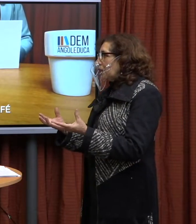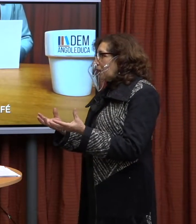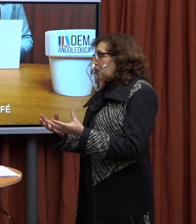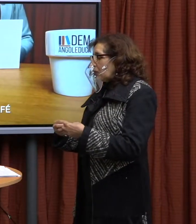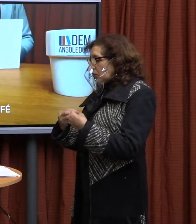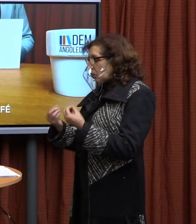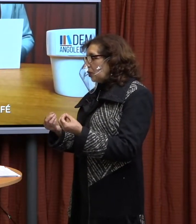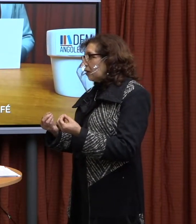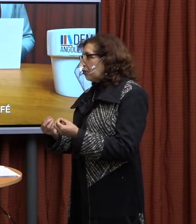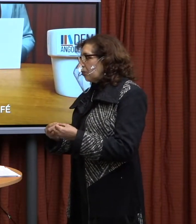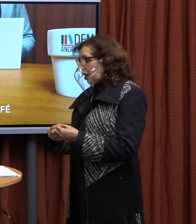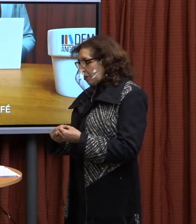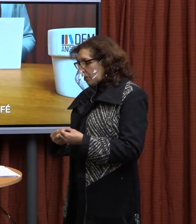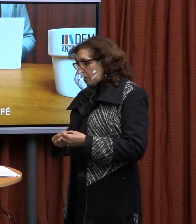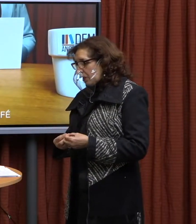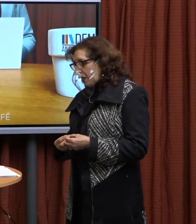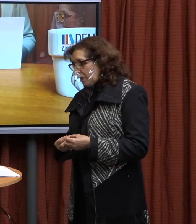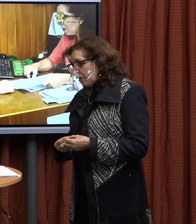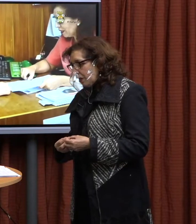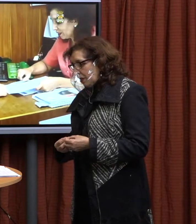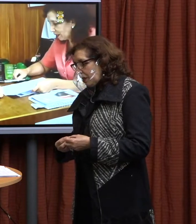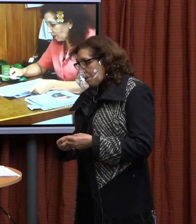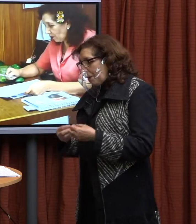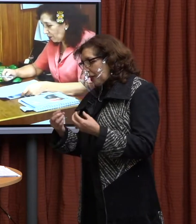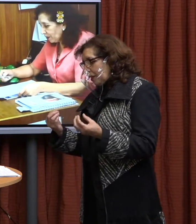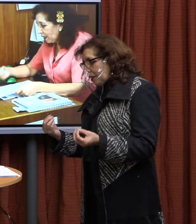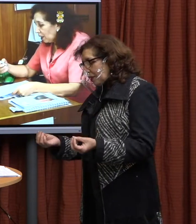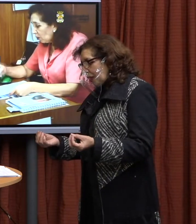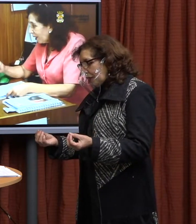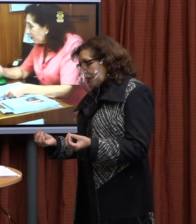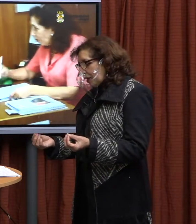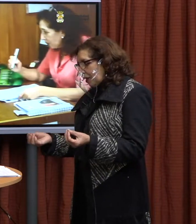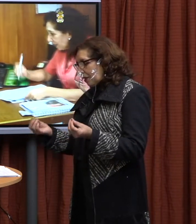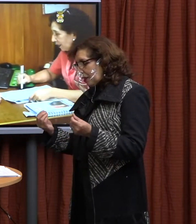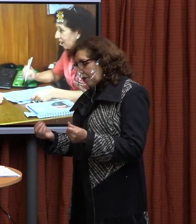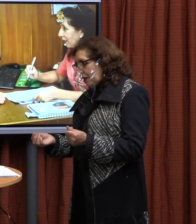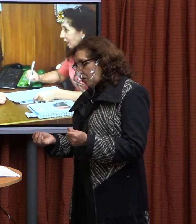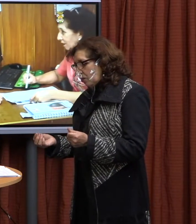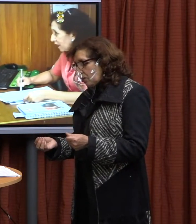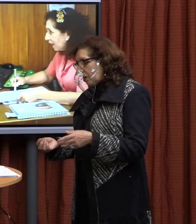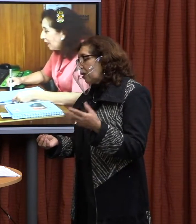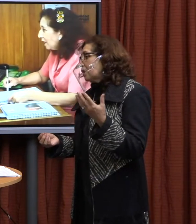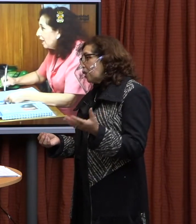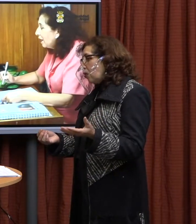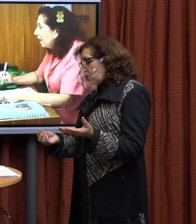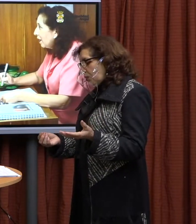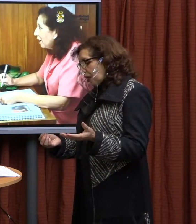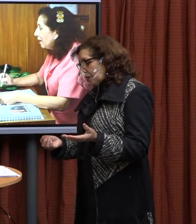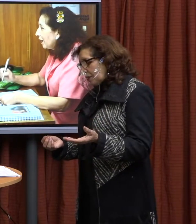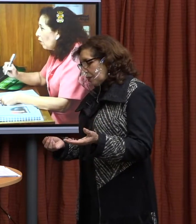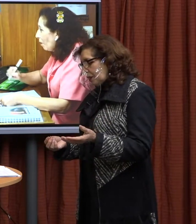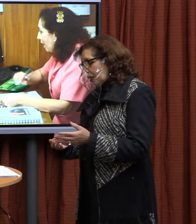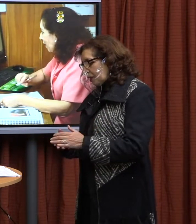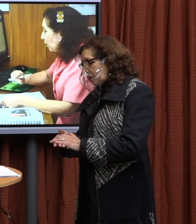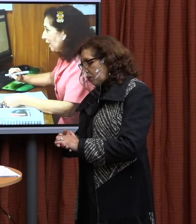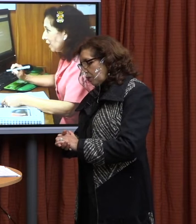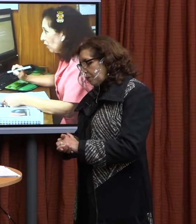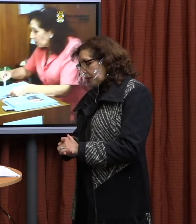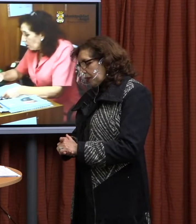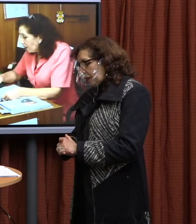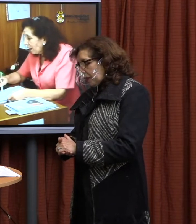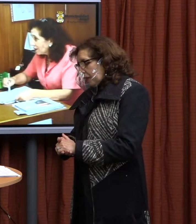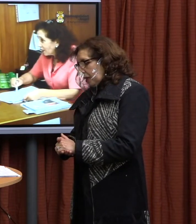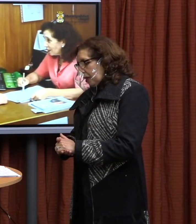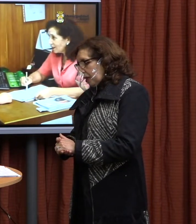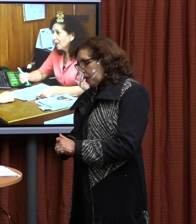respuesta a una consulta formulada por Junaed para iniciar el trabajo en seis comunas de la región